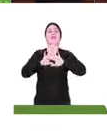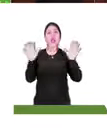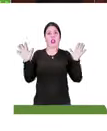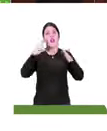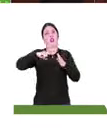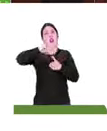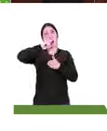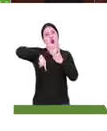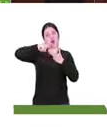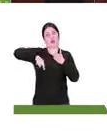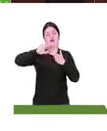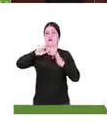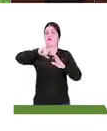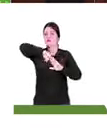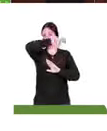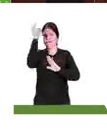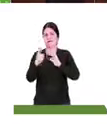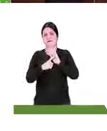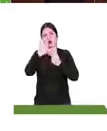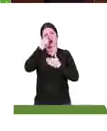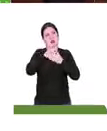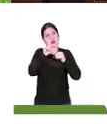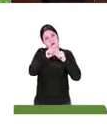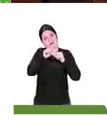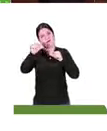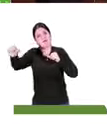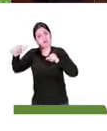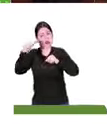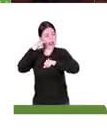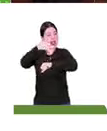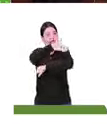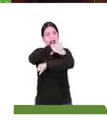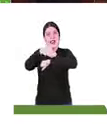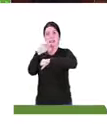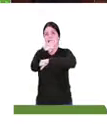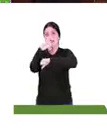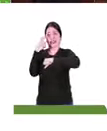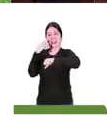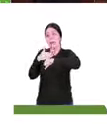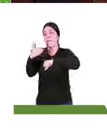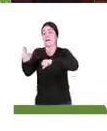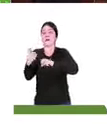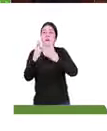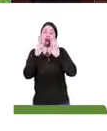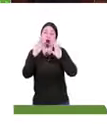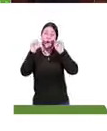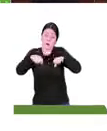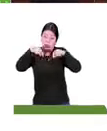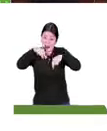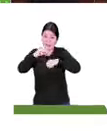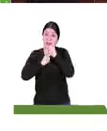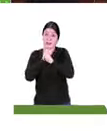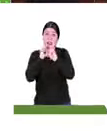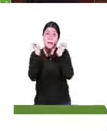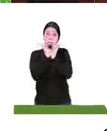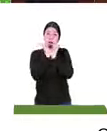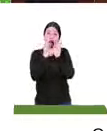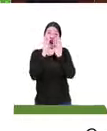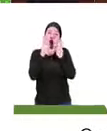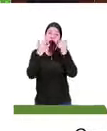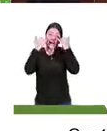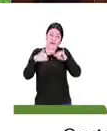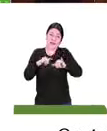estructuración integral de la extensión a la calle 100. Esperamos hacia mayo de este año estar